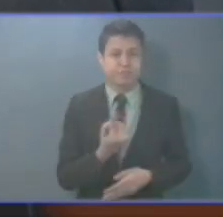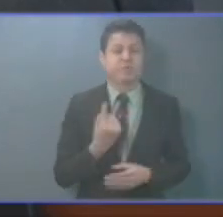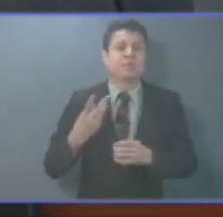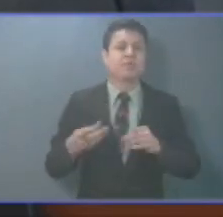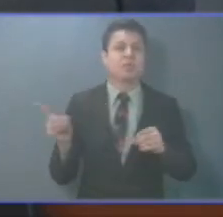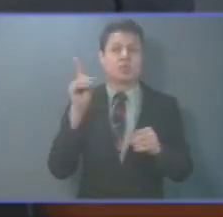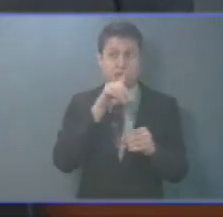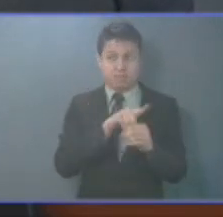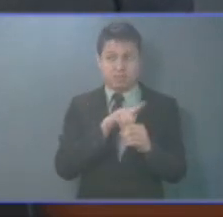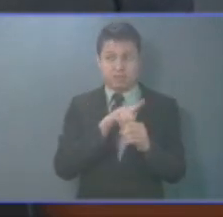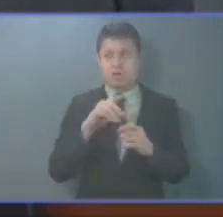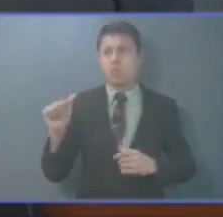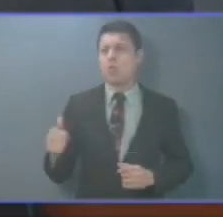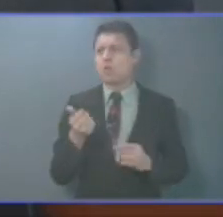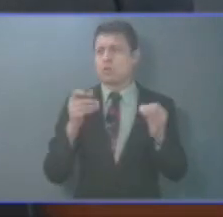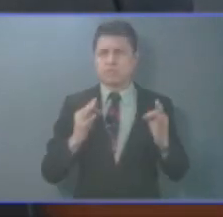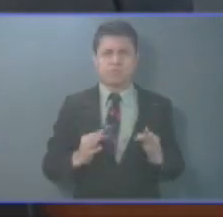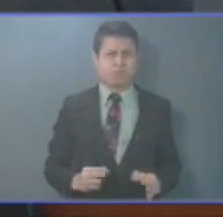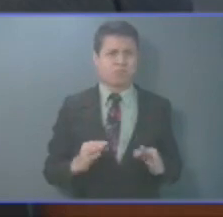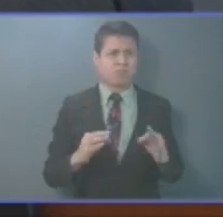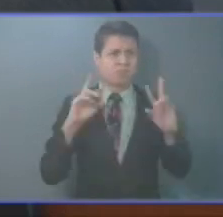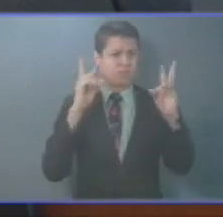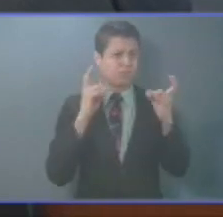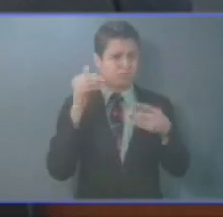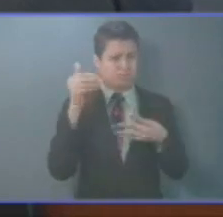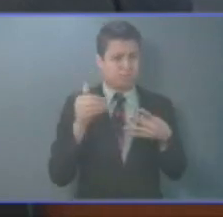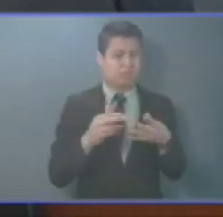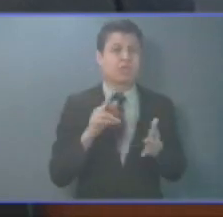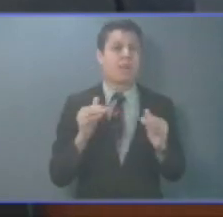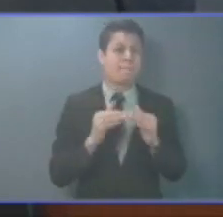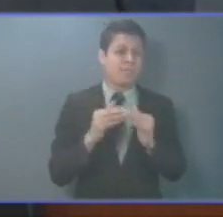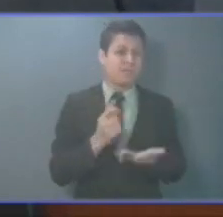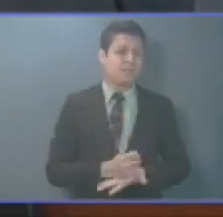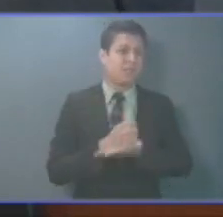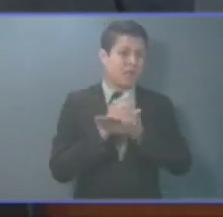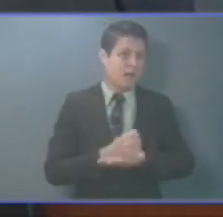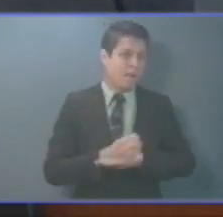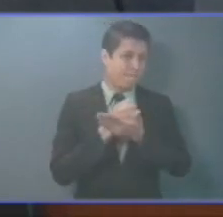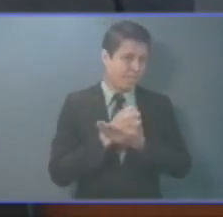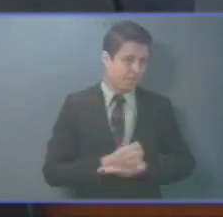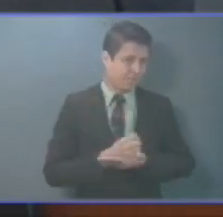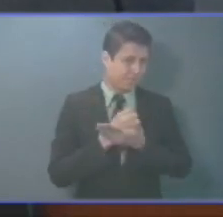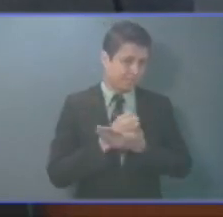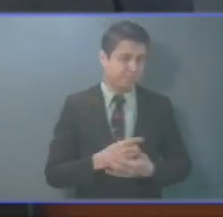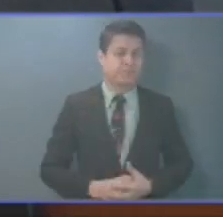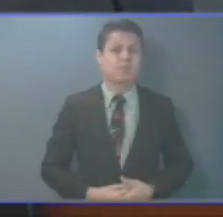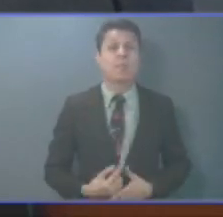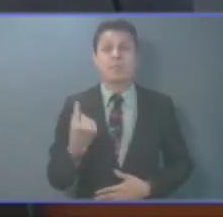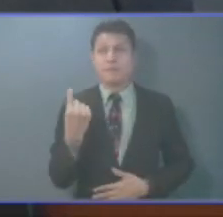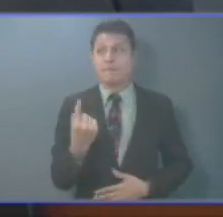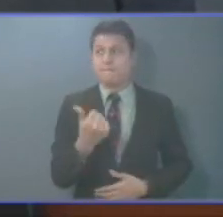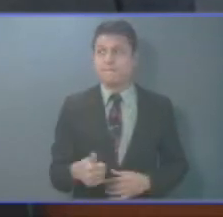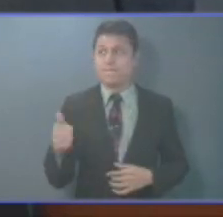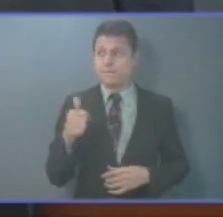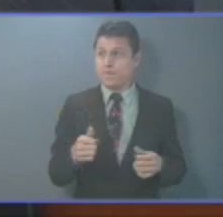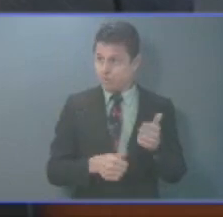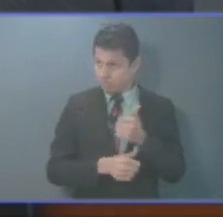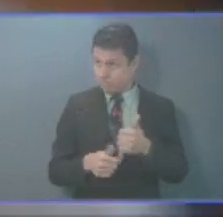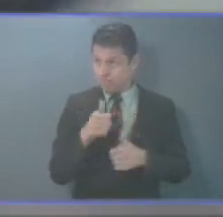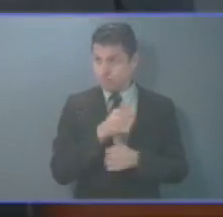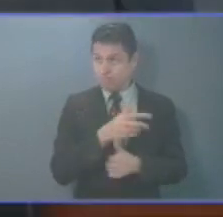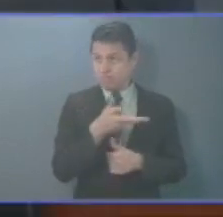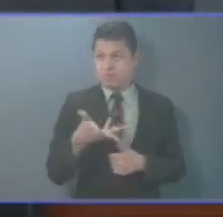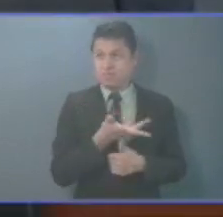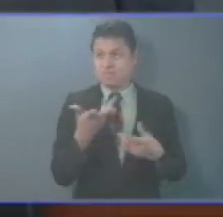con discapacidad en cualquiera de sus tipos, incluyendo la rehabilitación. Las personas titulares y suplentes de las entidades de la